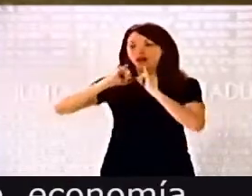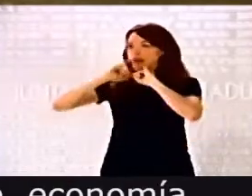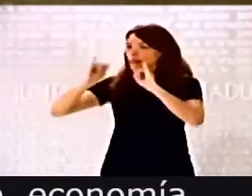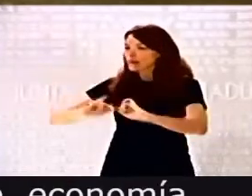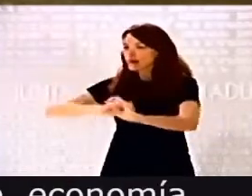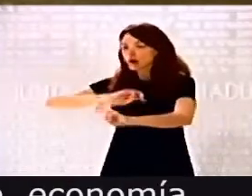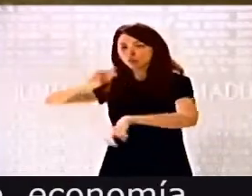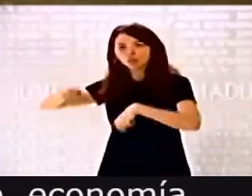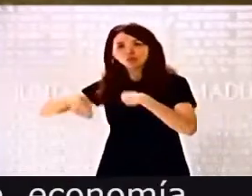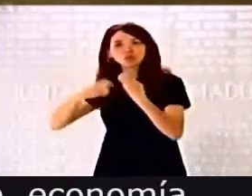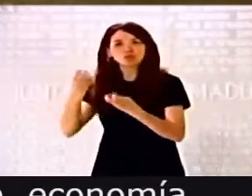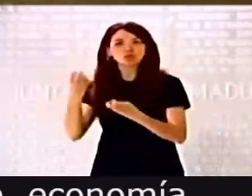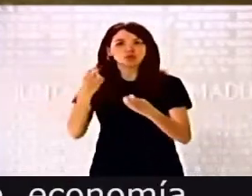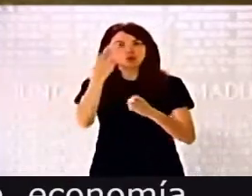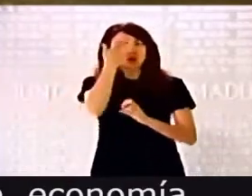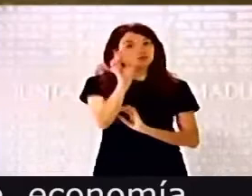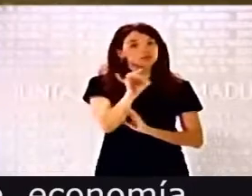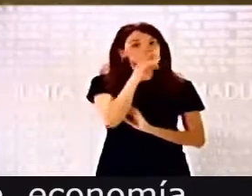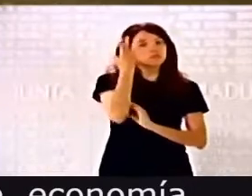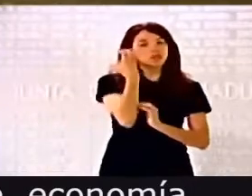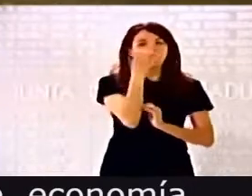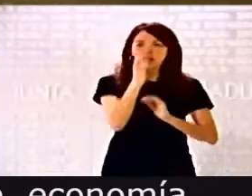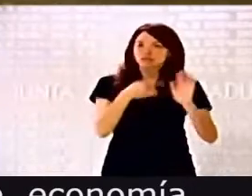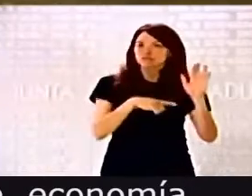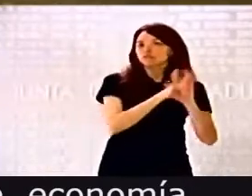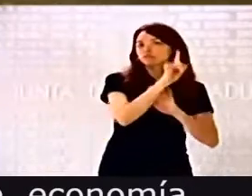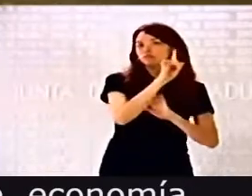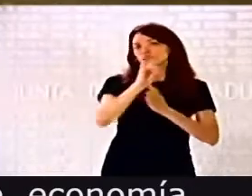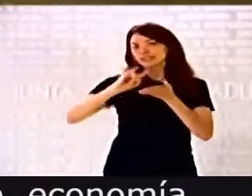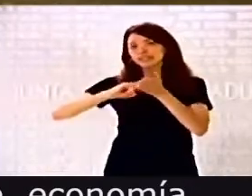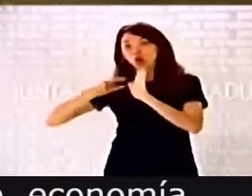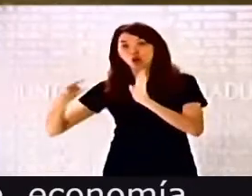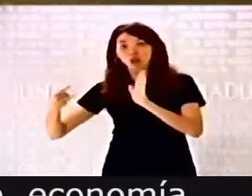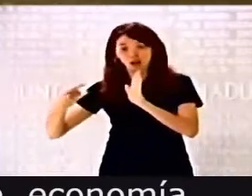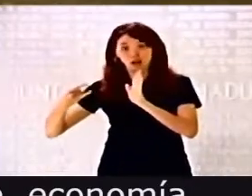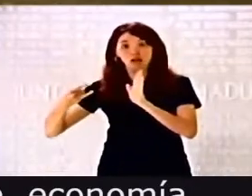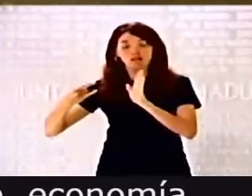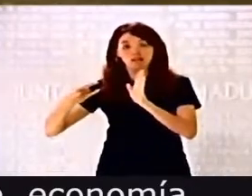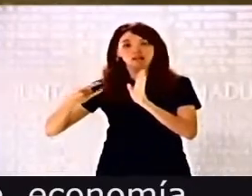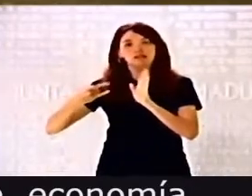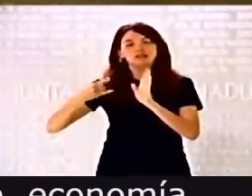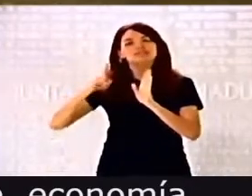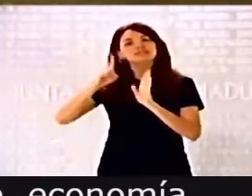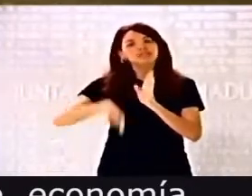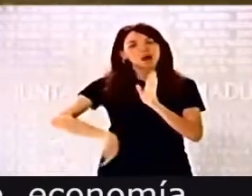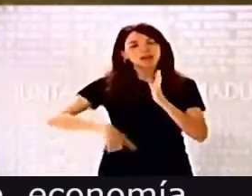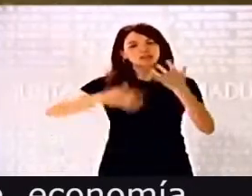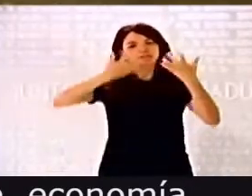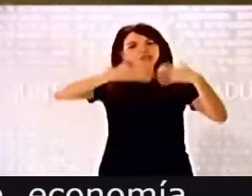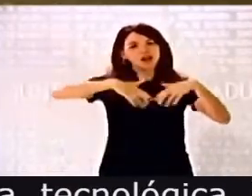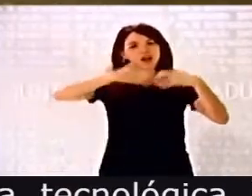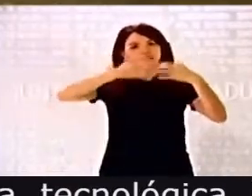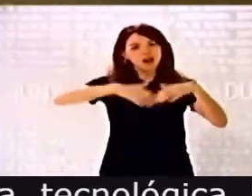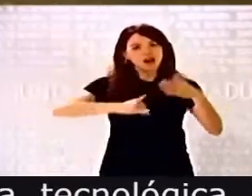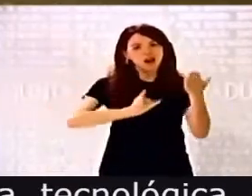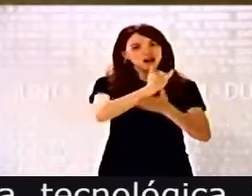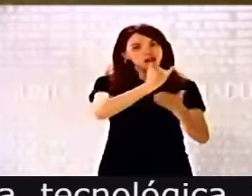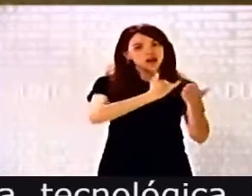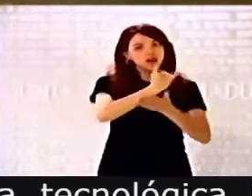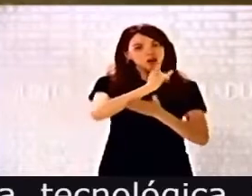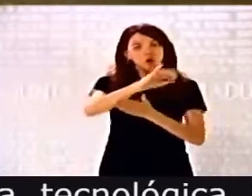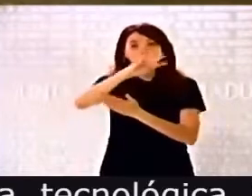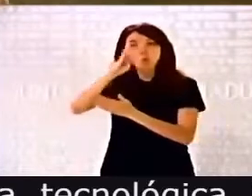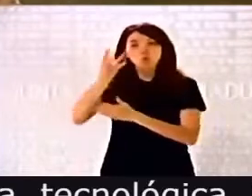renovables, innovación científica, tecnológica, la agroindustria y la cuarta revolución